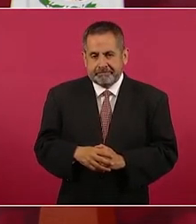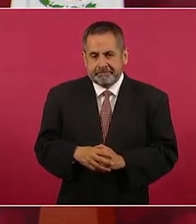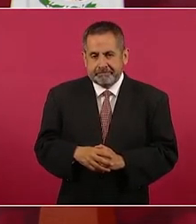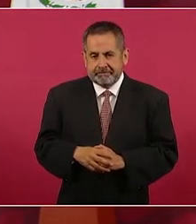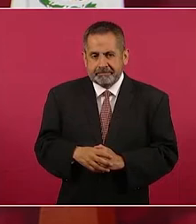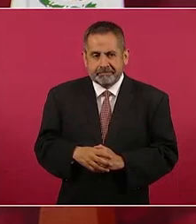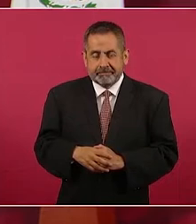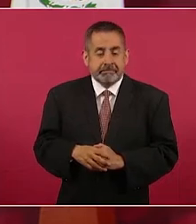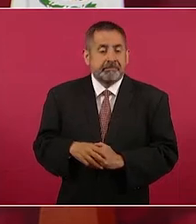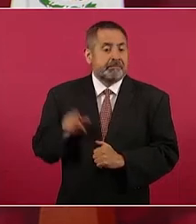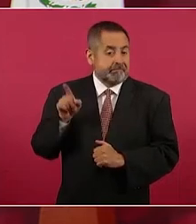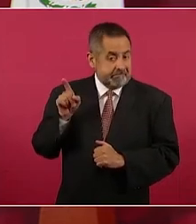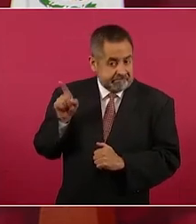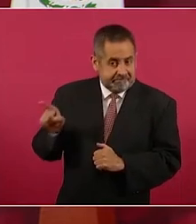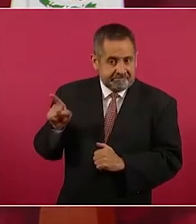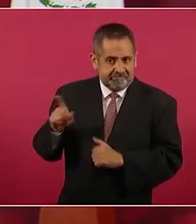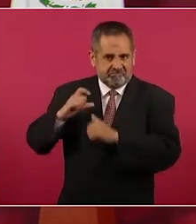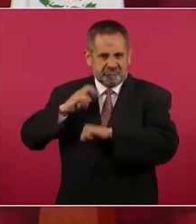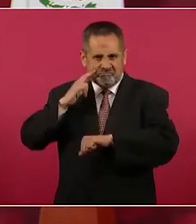Y él